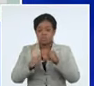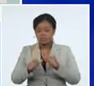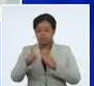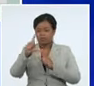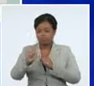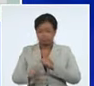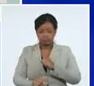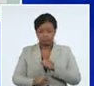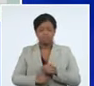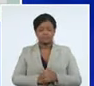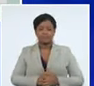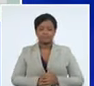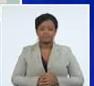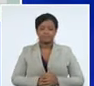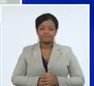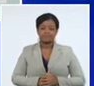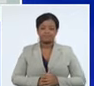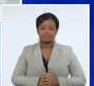nuestro país.